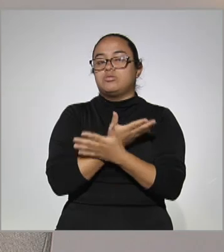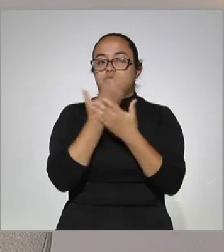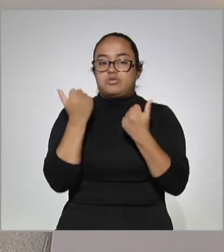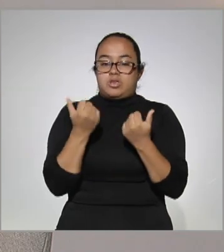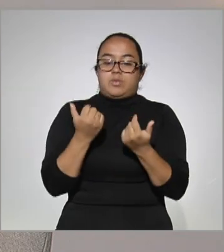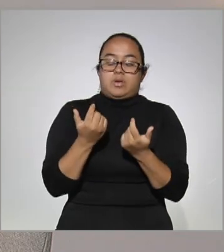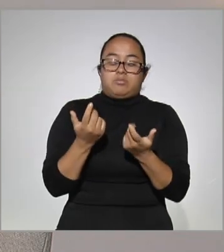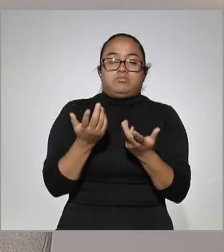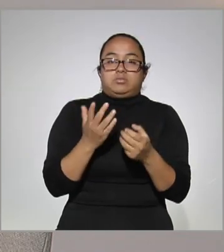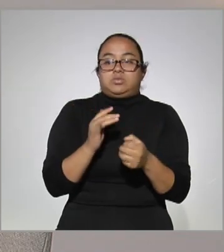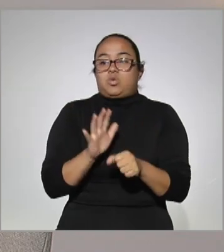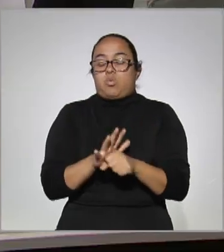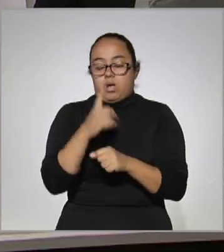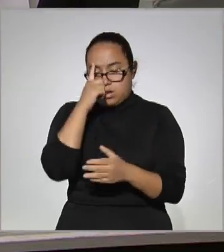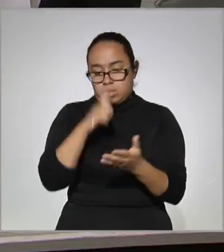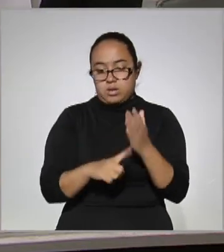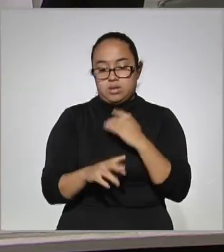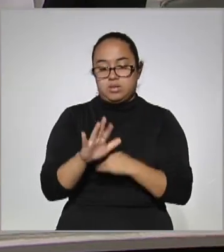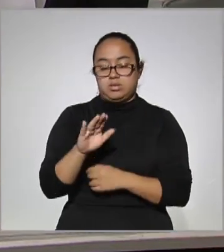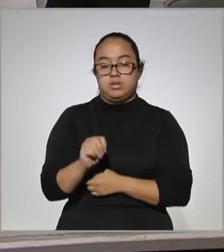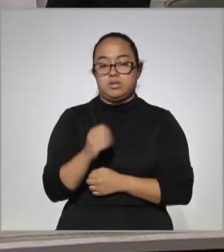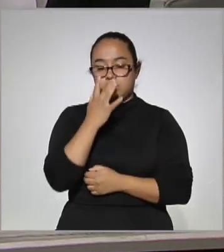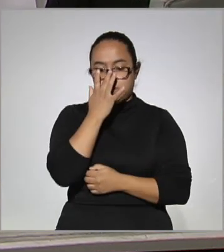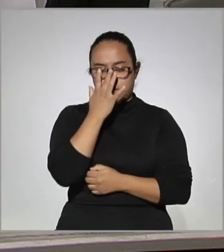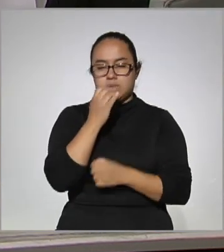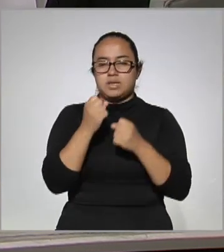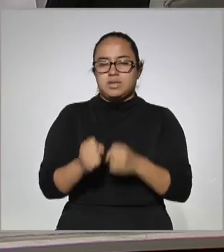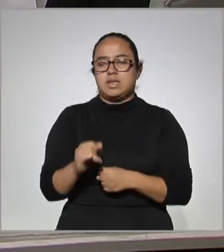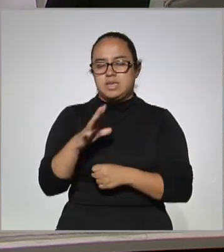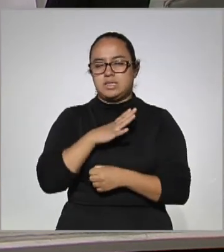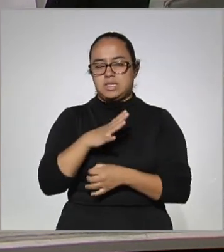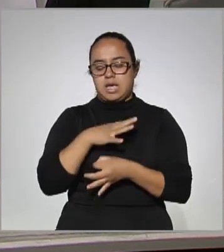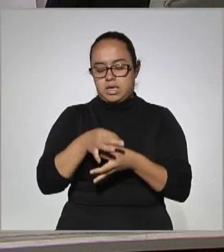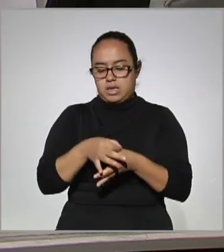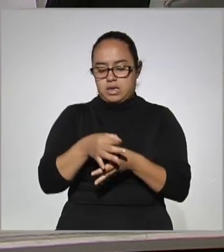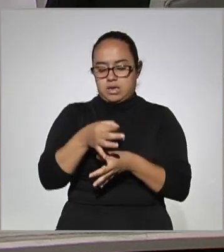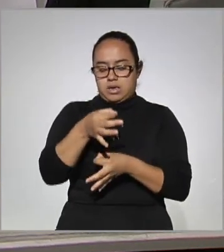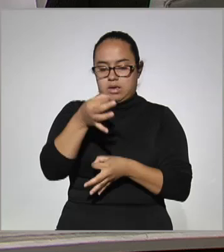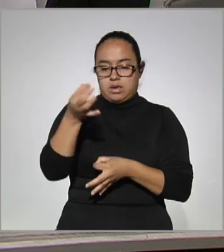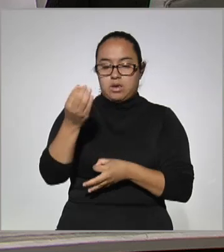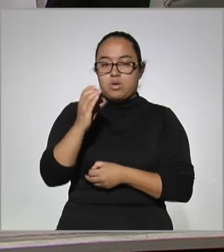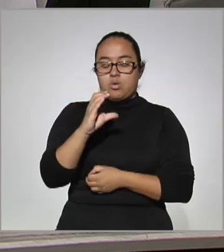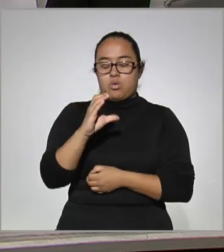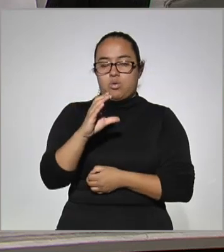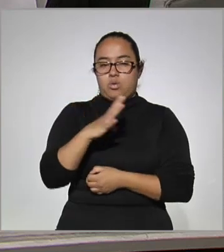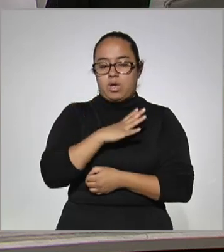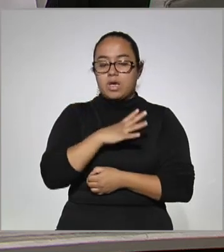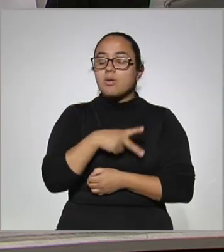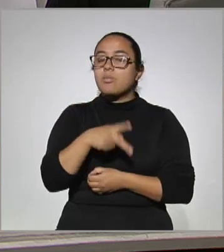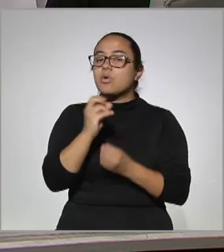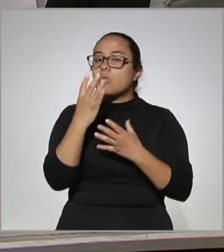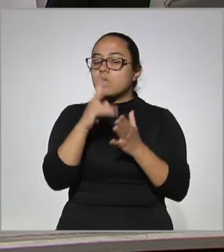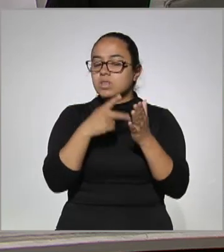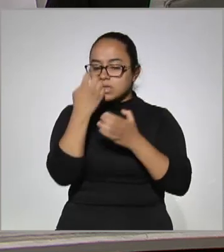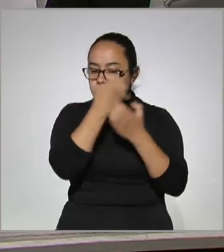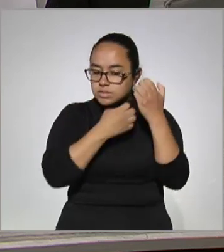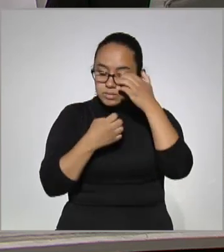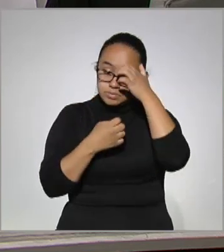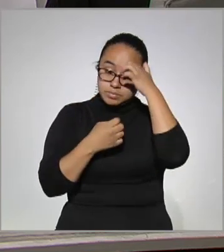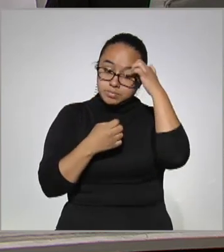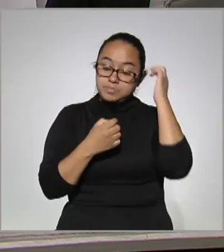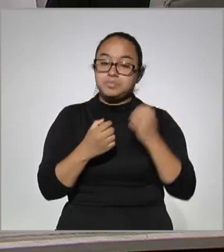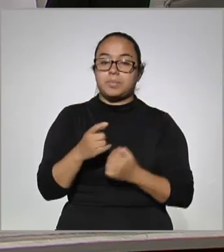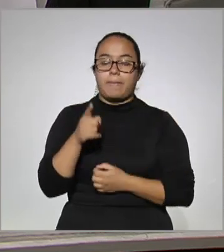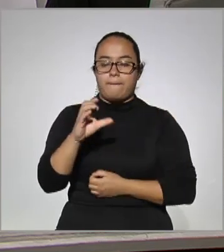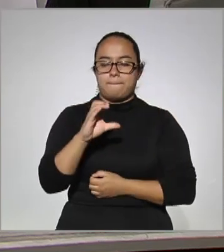Tiene 59 años. Yo creo que seguro sí tiene cuello por lo que nos está diciendo, pero ahora cada cuándo se estudia. Sí, algo importante aquí que